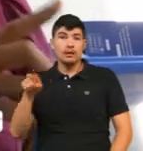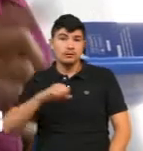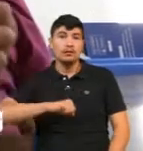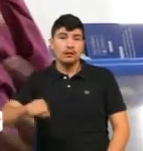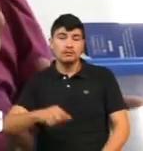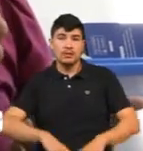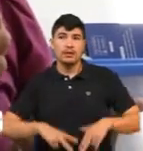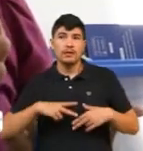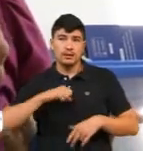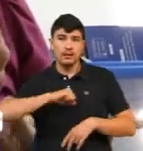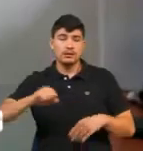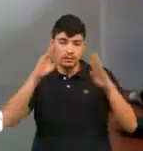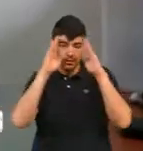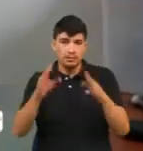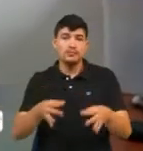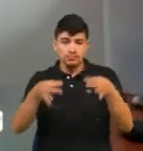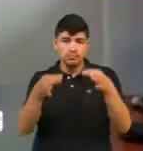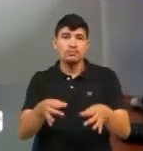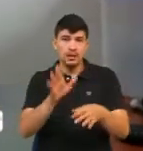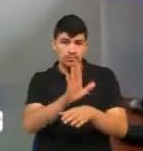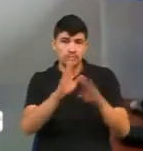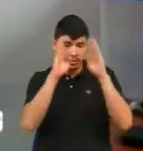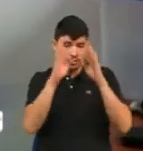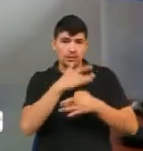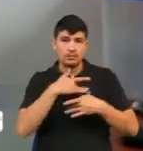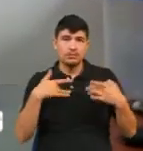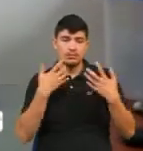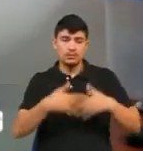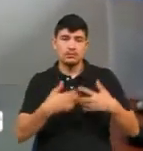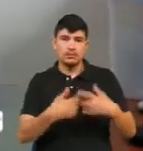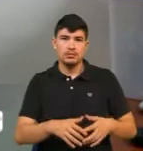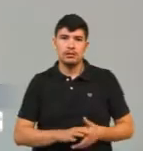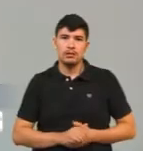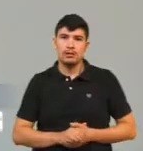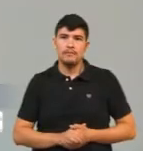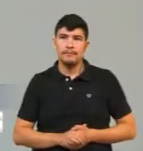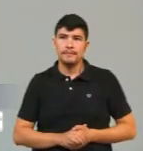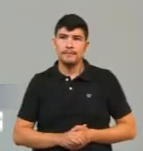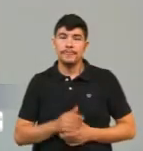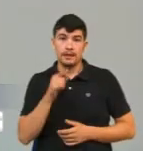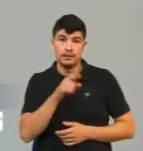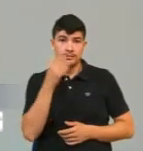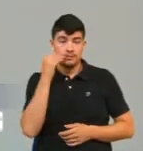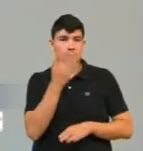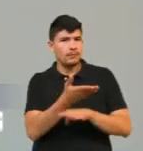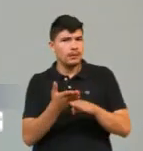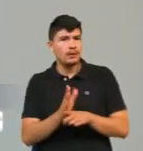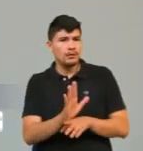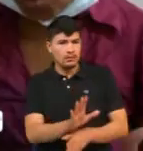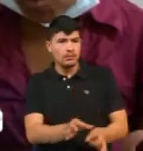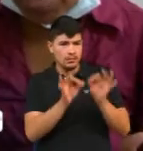vida, el derecho a una atención oportuna por parte de las entidades prestadoras de servicio de Café Salud. Ella reclama por una